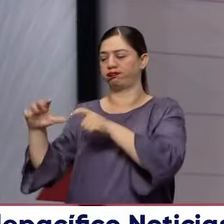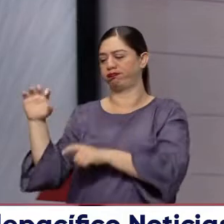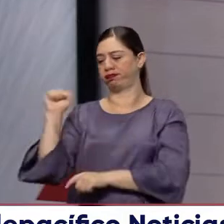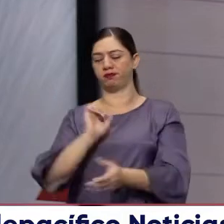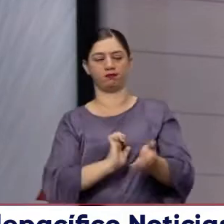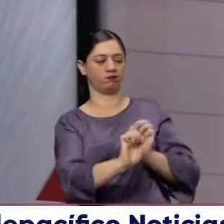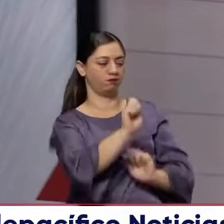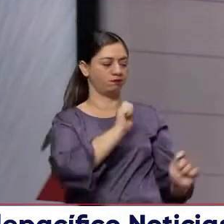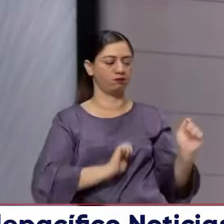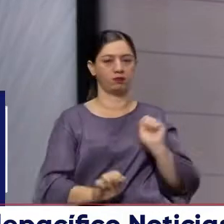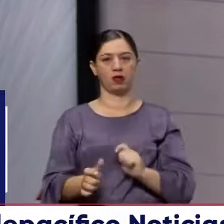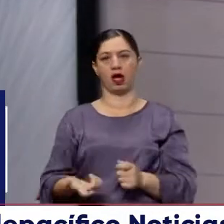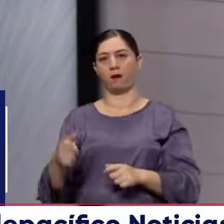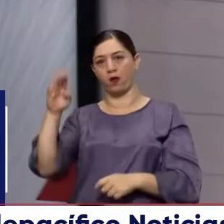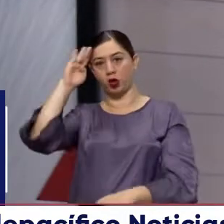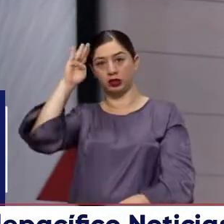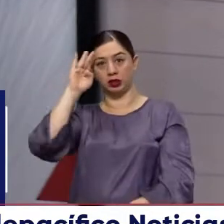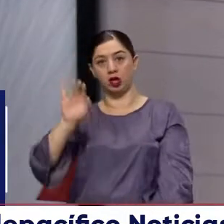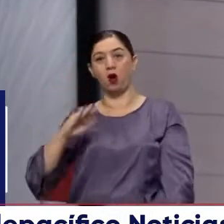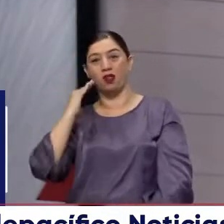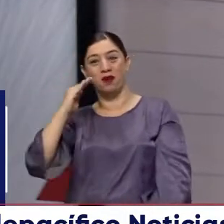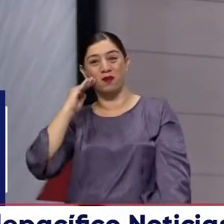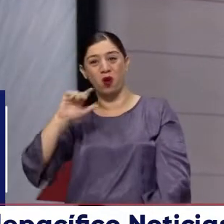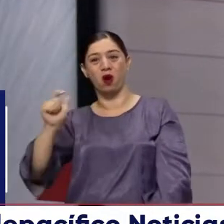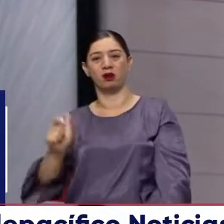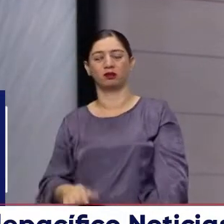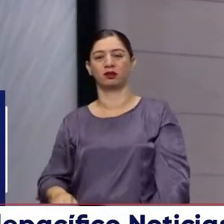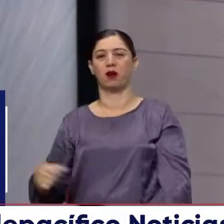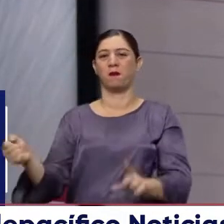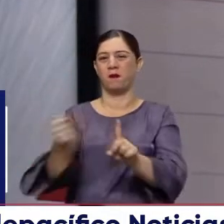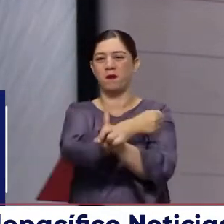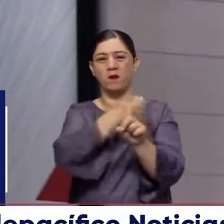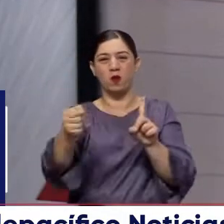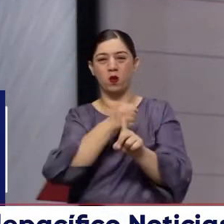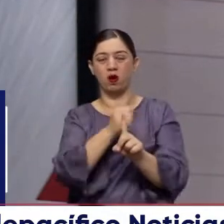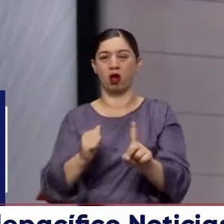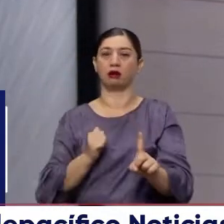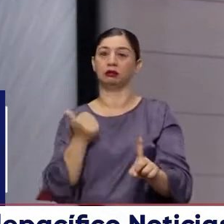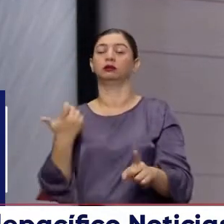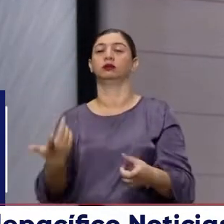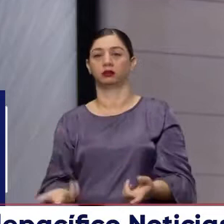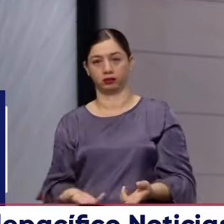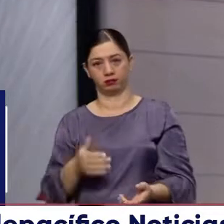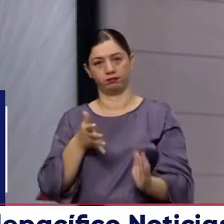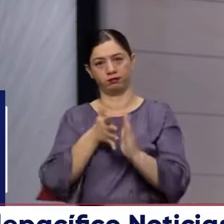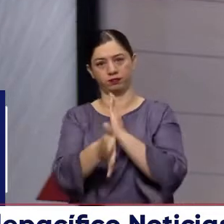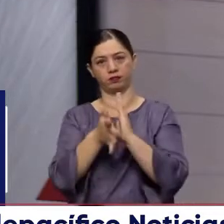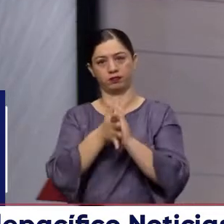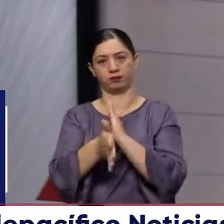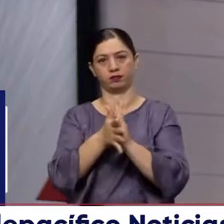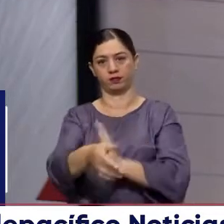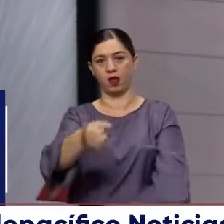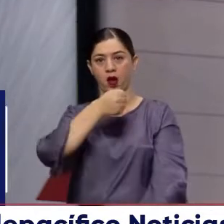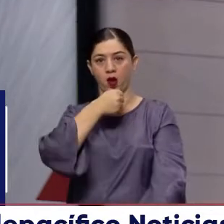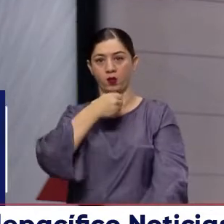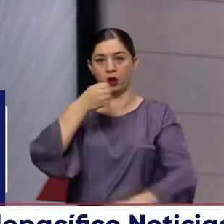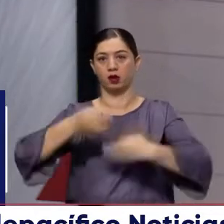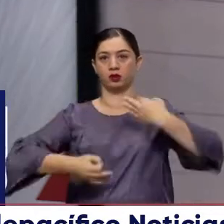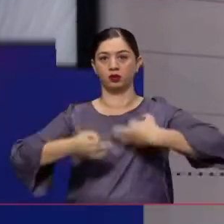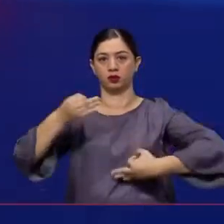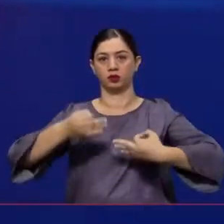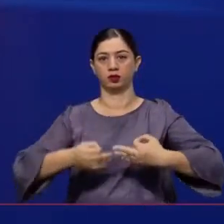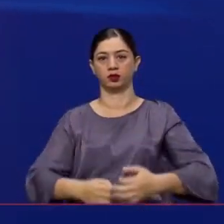y la detención de una mujer que asesinó a golpes a un hombre en medio de un atraco hacen parte de las noticias en nuestro panorama